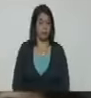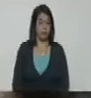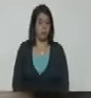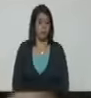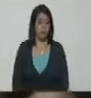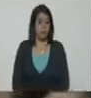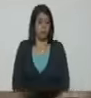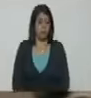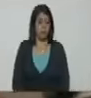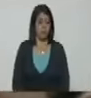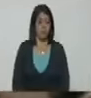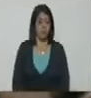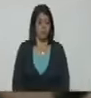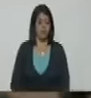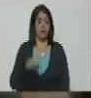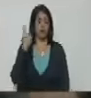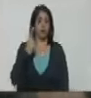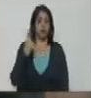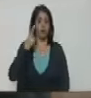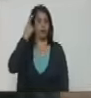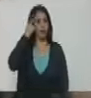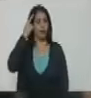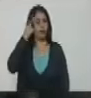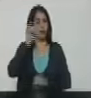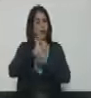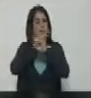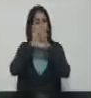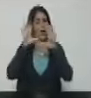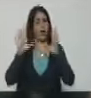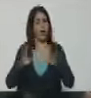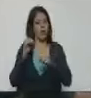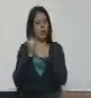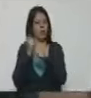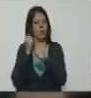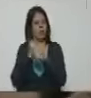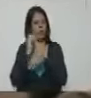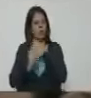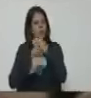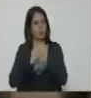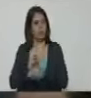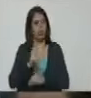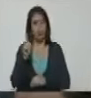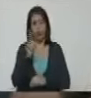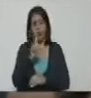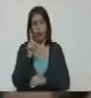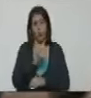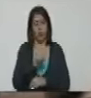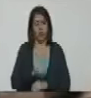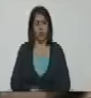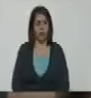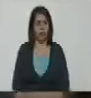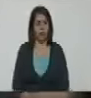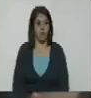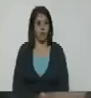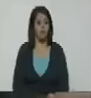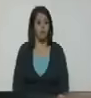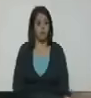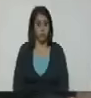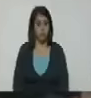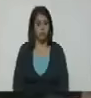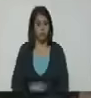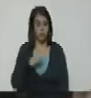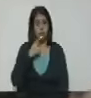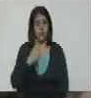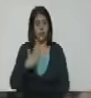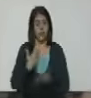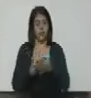No basta con conocer o con tener claridad en el plan de trabajo que se va a ejecutar, que es prudente mencionar